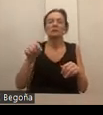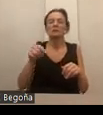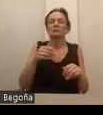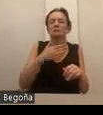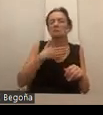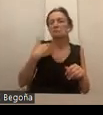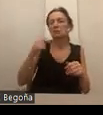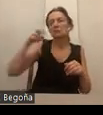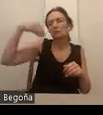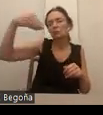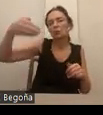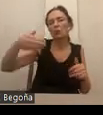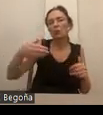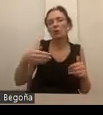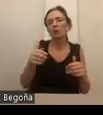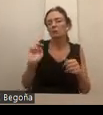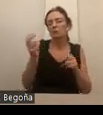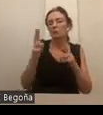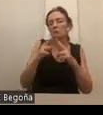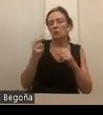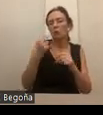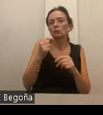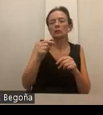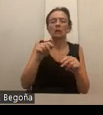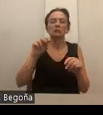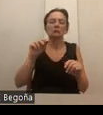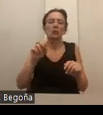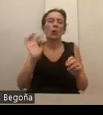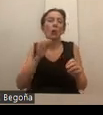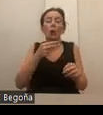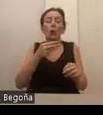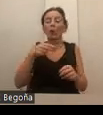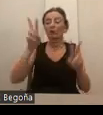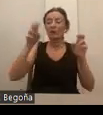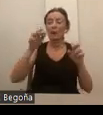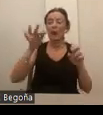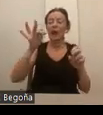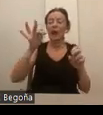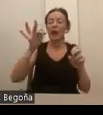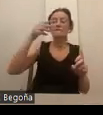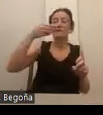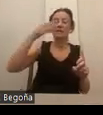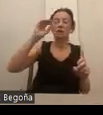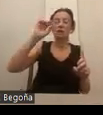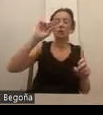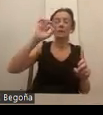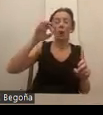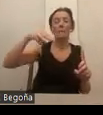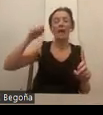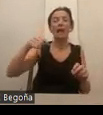que hagamos el tema de la fibromialgia. Yo lo tenía pensado porque en realidad es una patología que sí que vemos